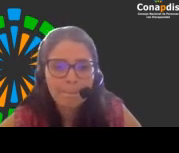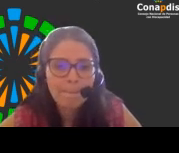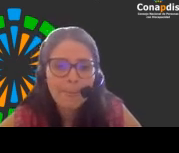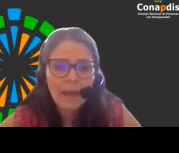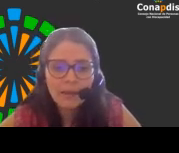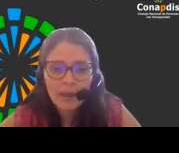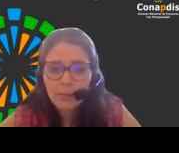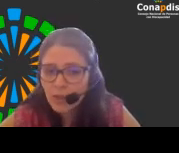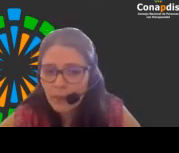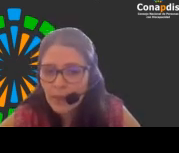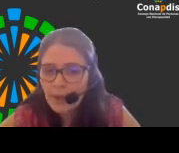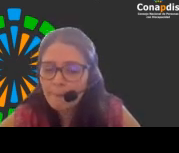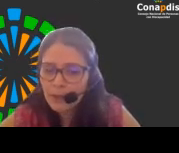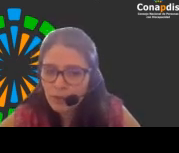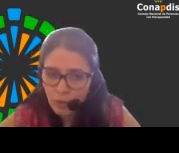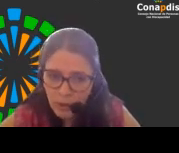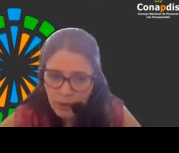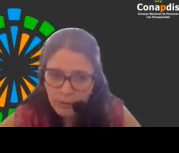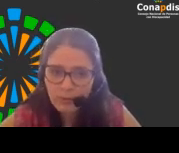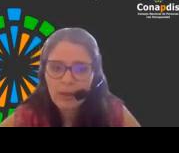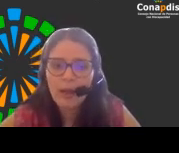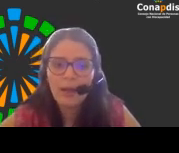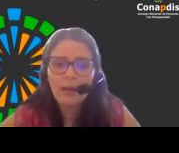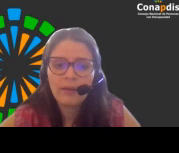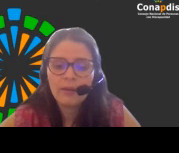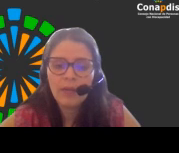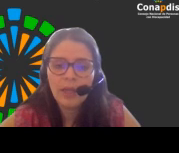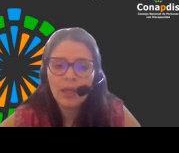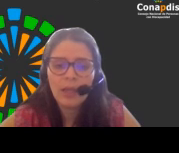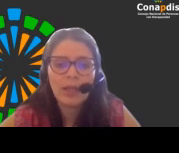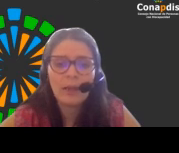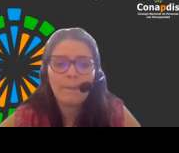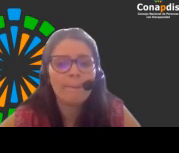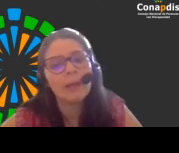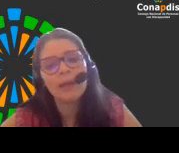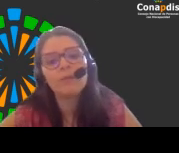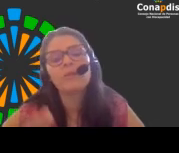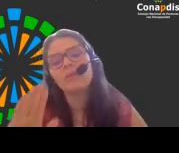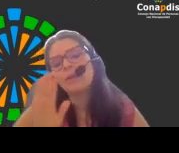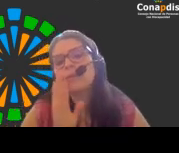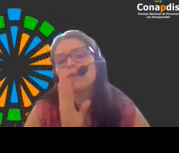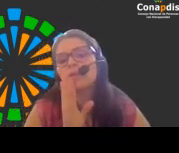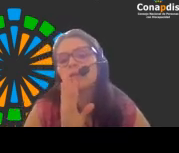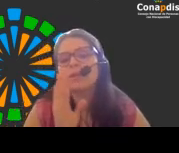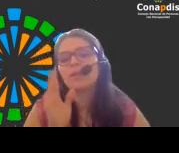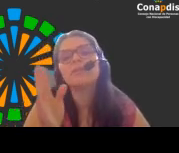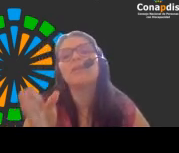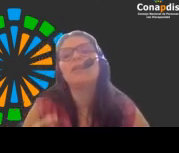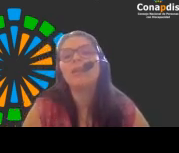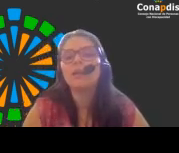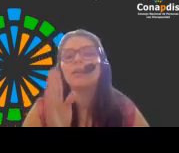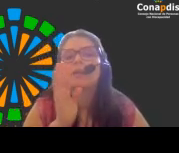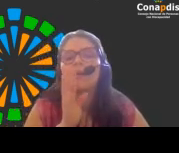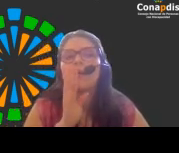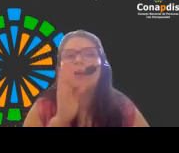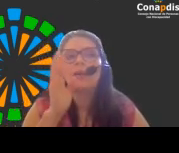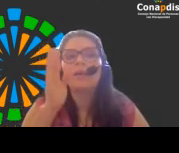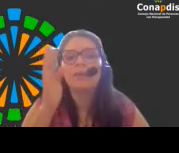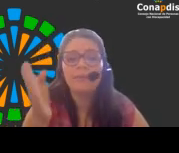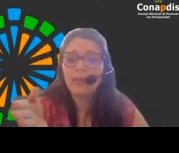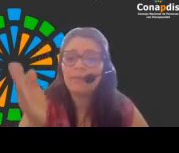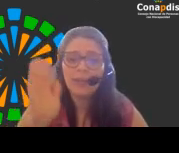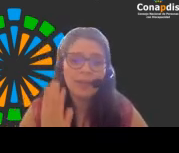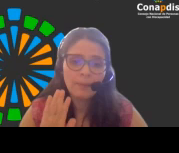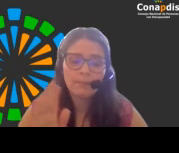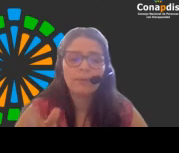sola tenemos que ver a la persona este para que nuestra voz se dirija